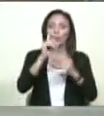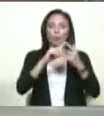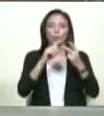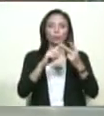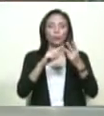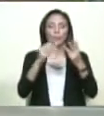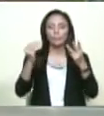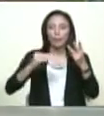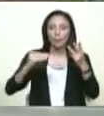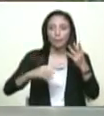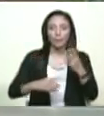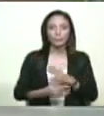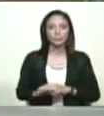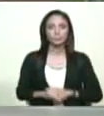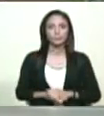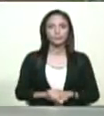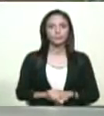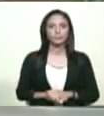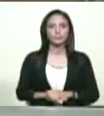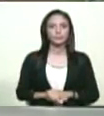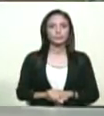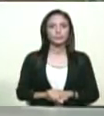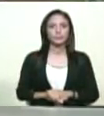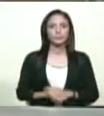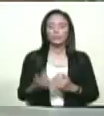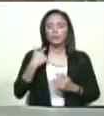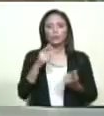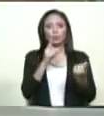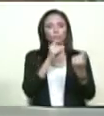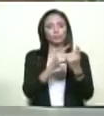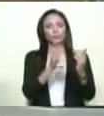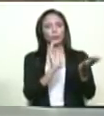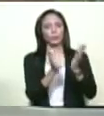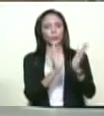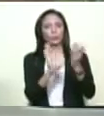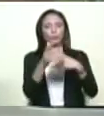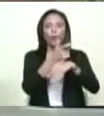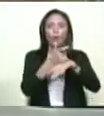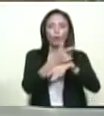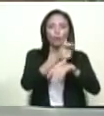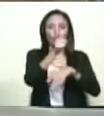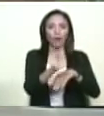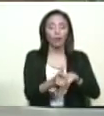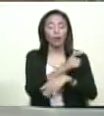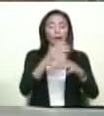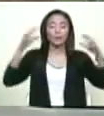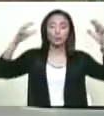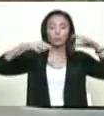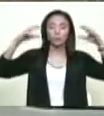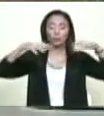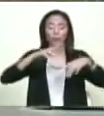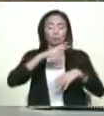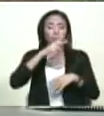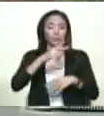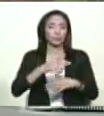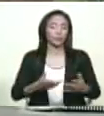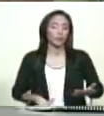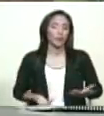estaba hablando con los gobernadores de las regiones afectadas por las lluvias